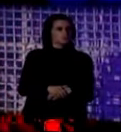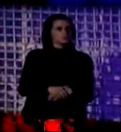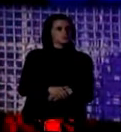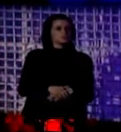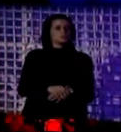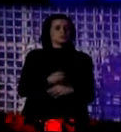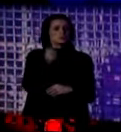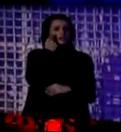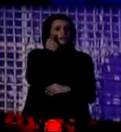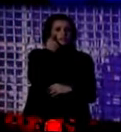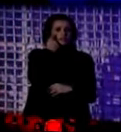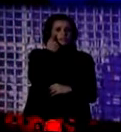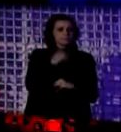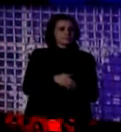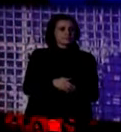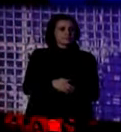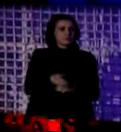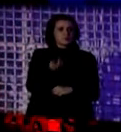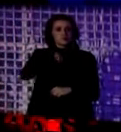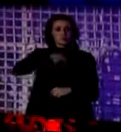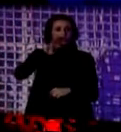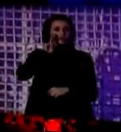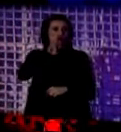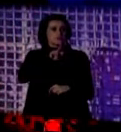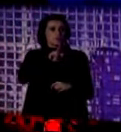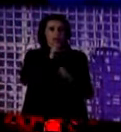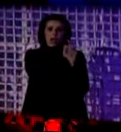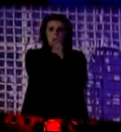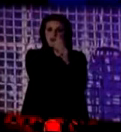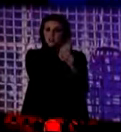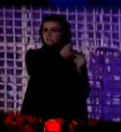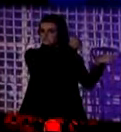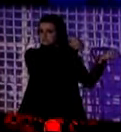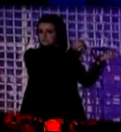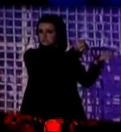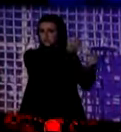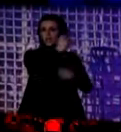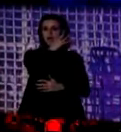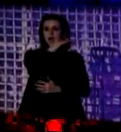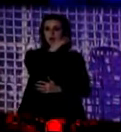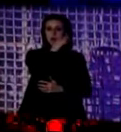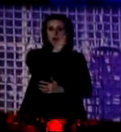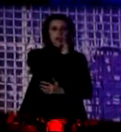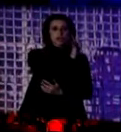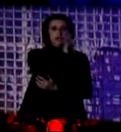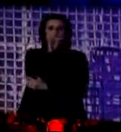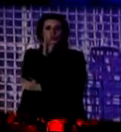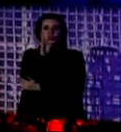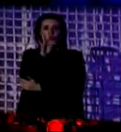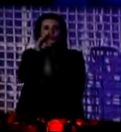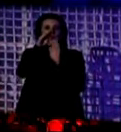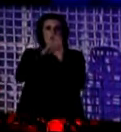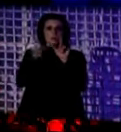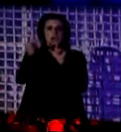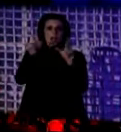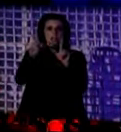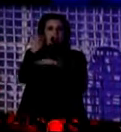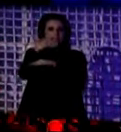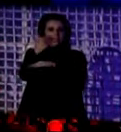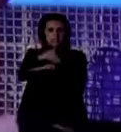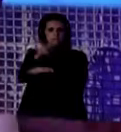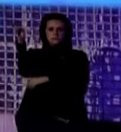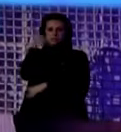eh somos como podrán ver la murga se ha ido y ahora vamos callejero ha venido a hacer un programa a